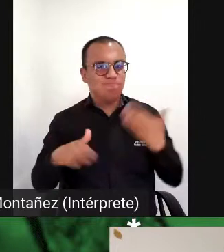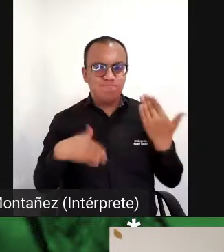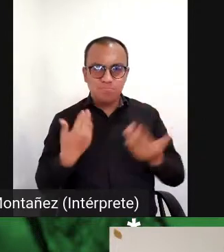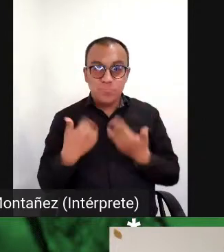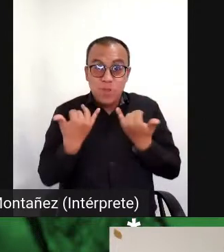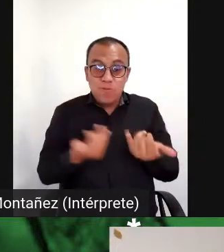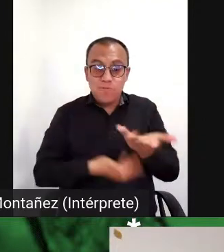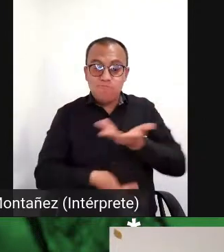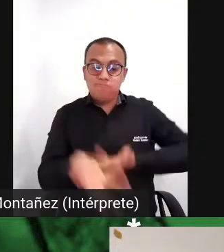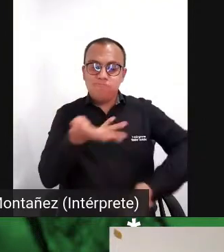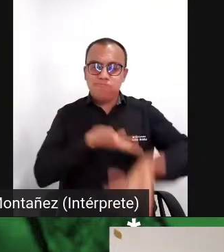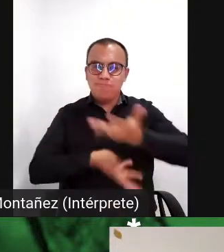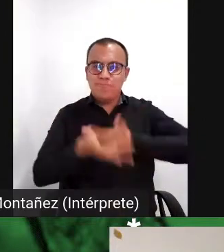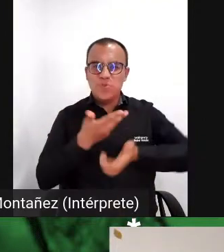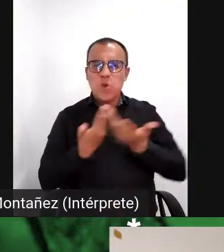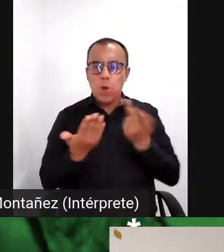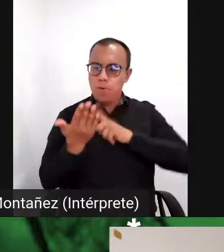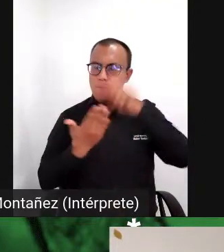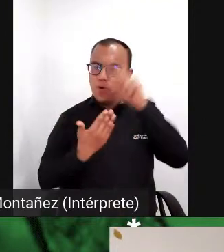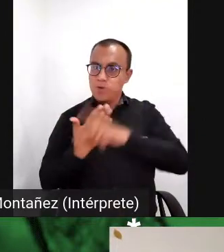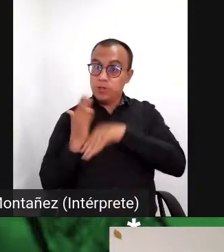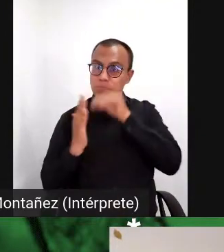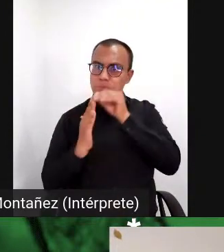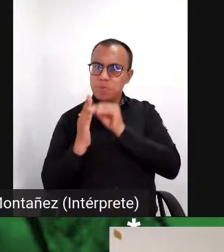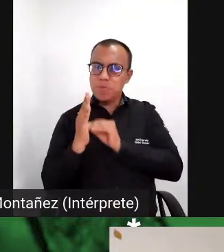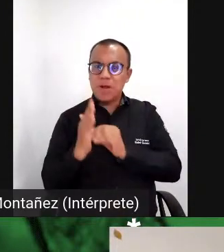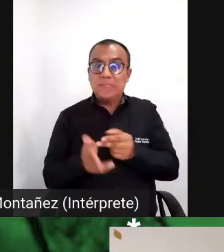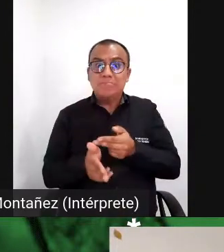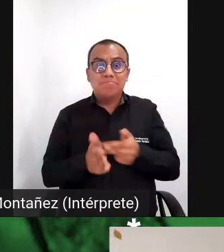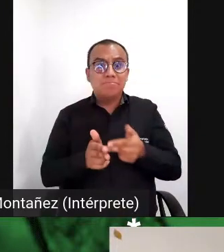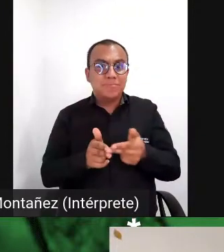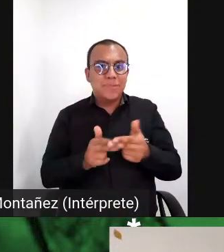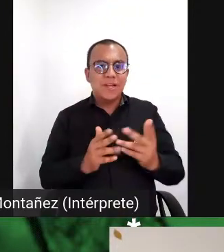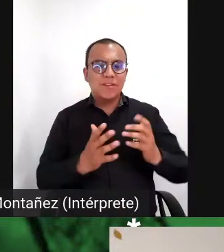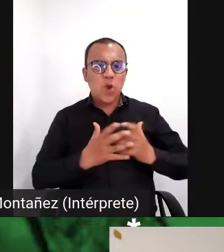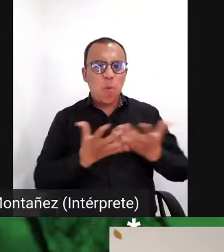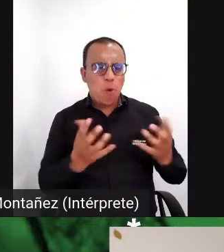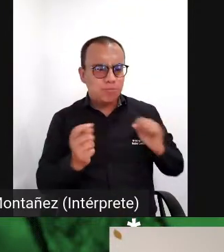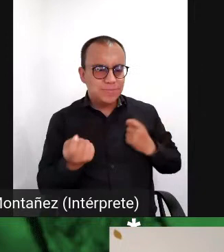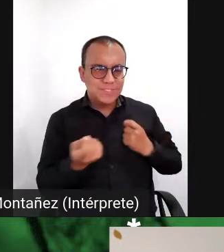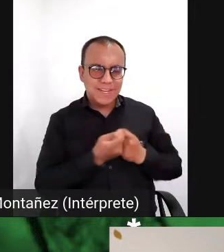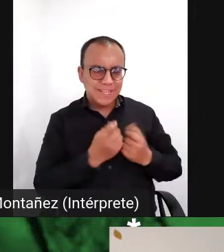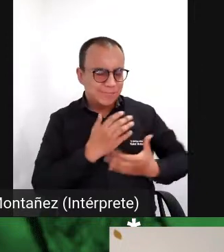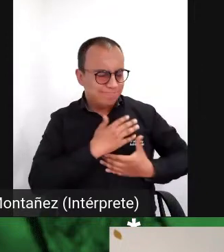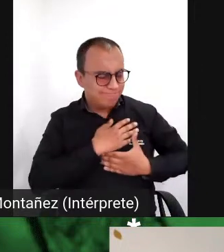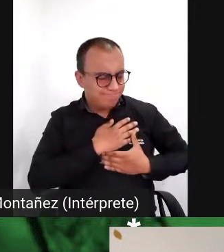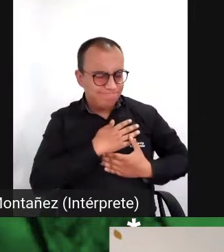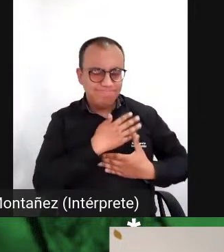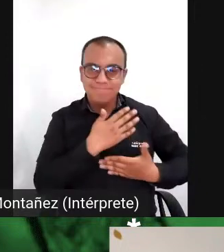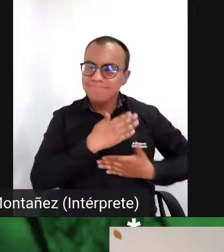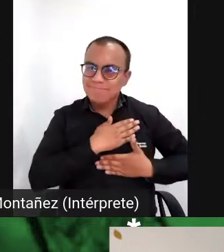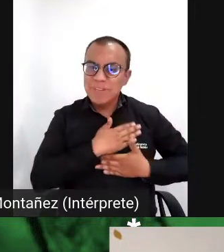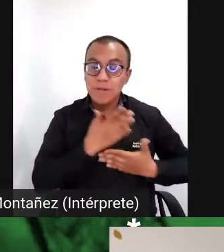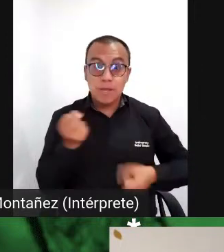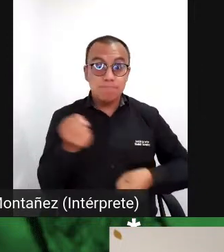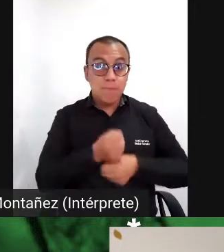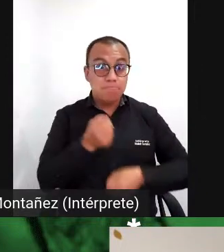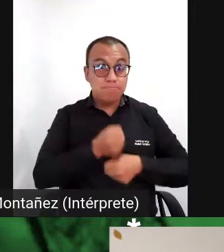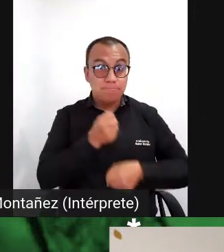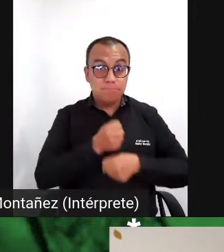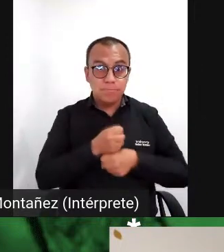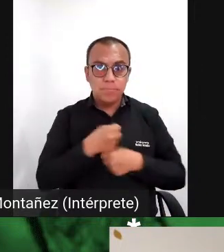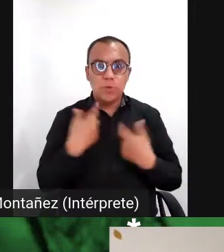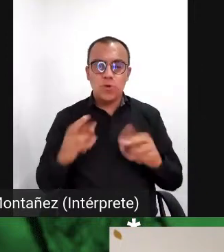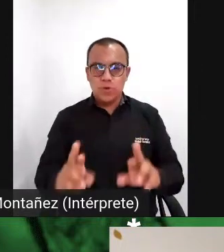este proyecto que está muy cerca de mi corazón y de, yo creo, de todas las personas que trabajamos en él, y ojalá de